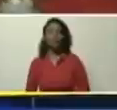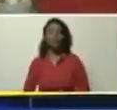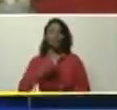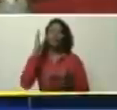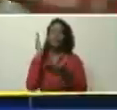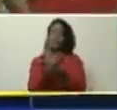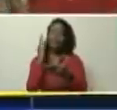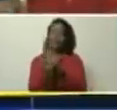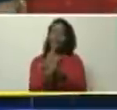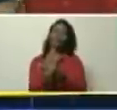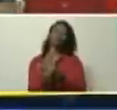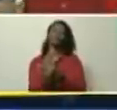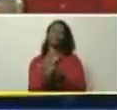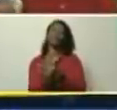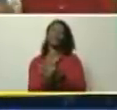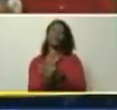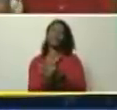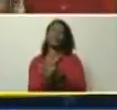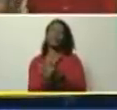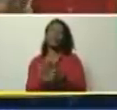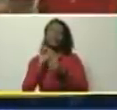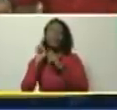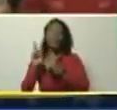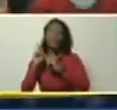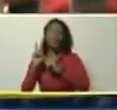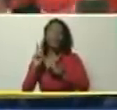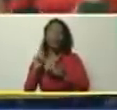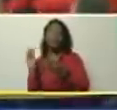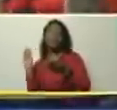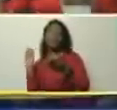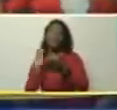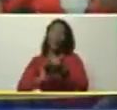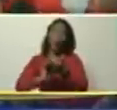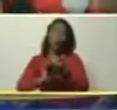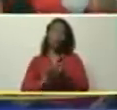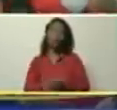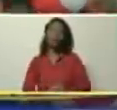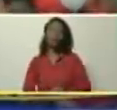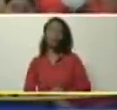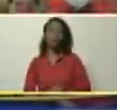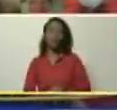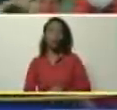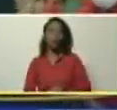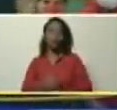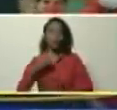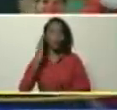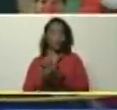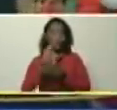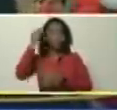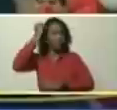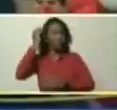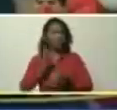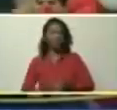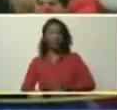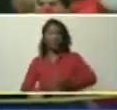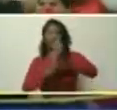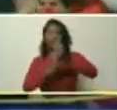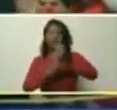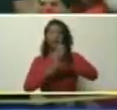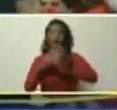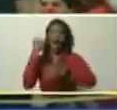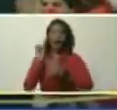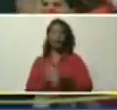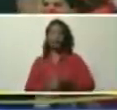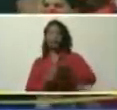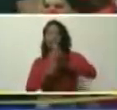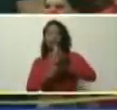Siempre uno, desde esta posición, considera que los líderes están guiados